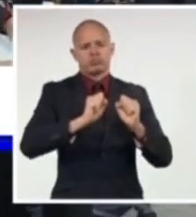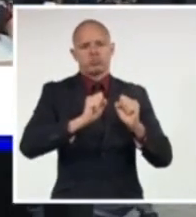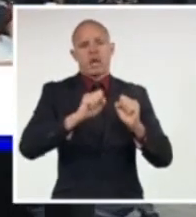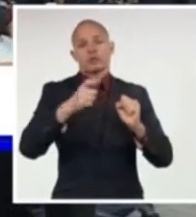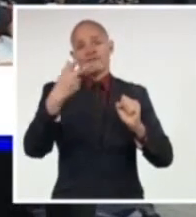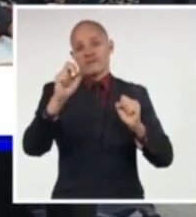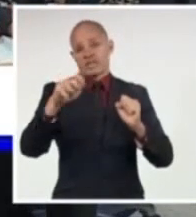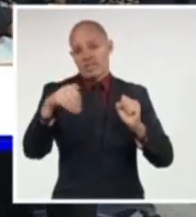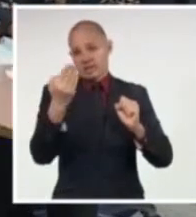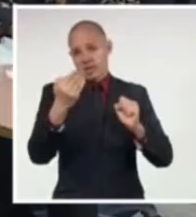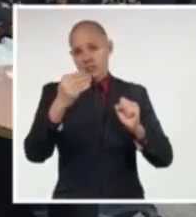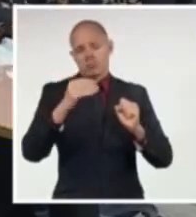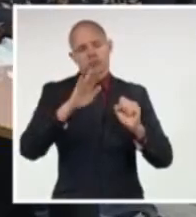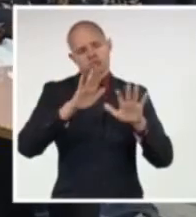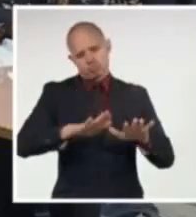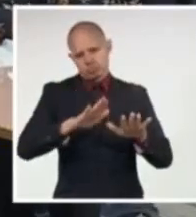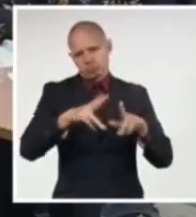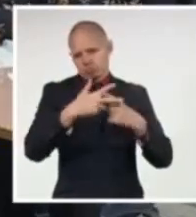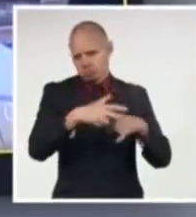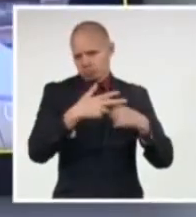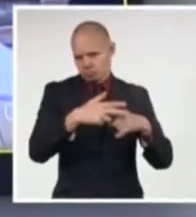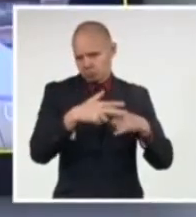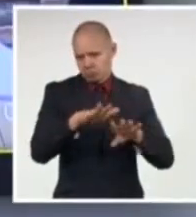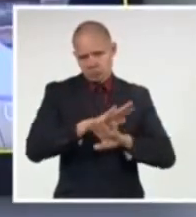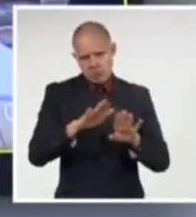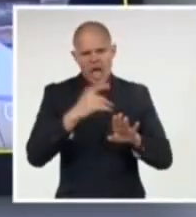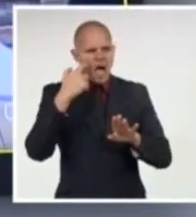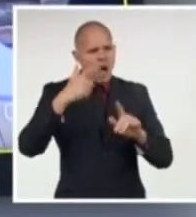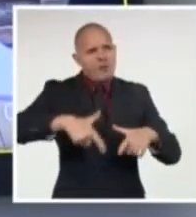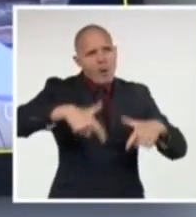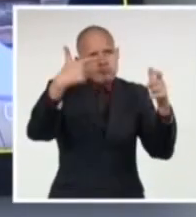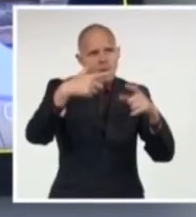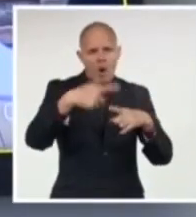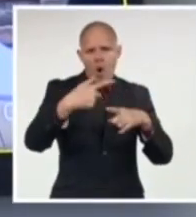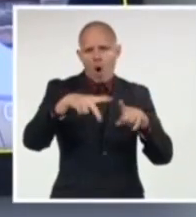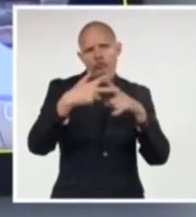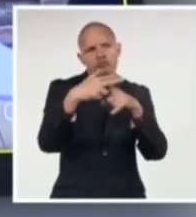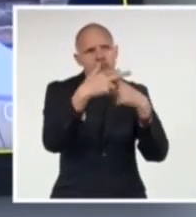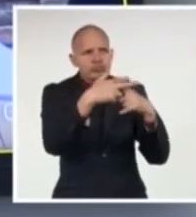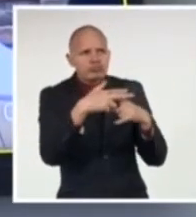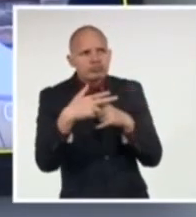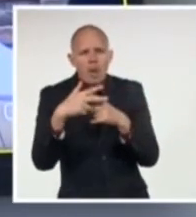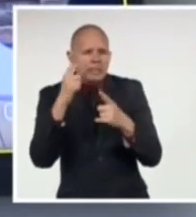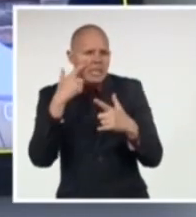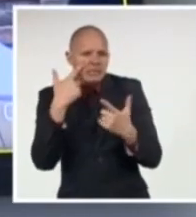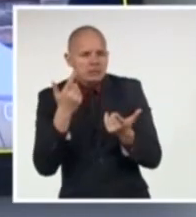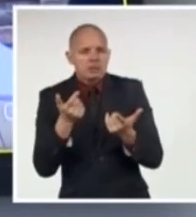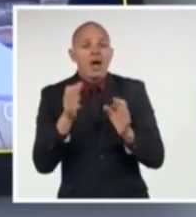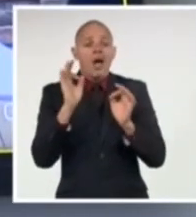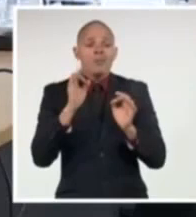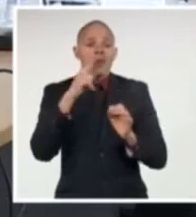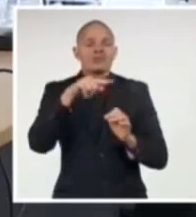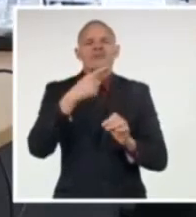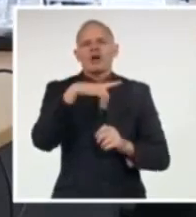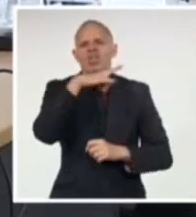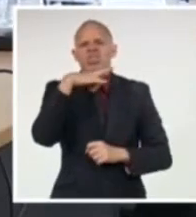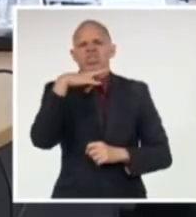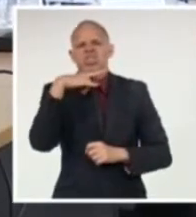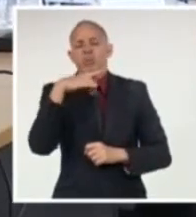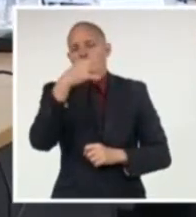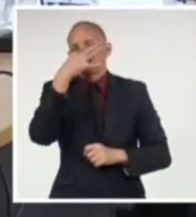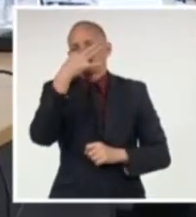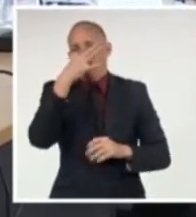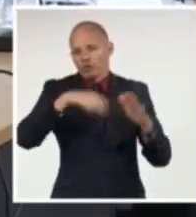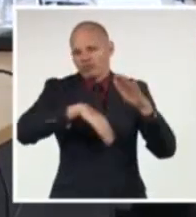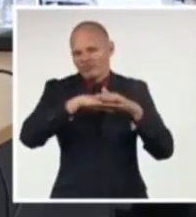mantenimiento está concentrada en la chumacera de turbina. El objetivo de este mantenimiento es recuperar los 260 megawatts. La meta que